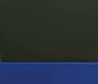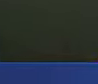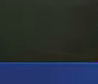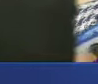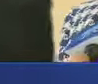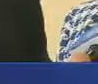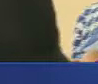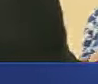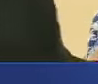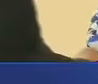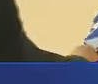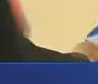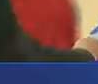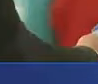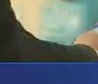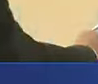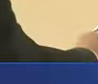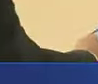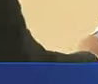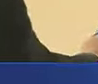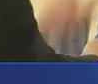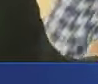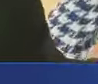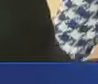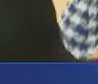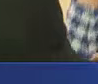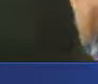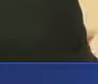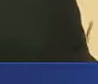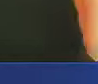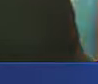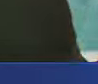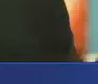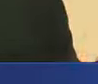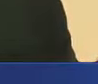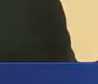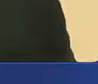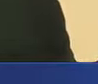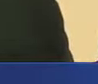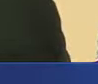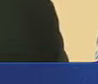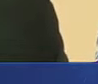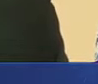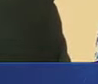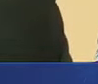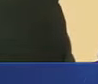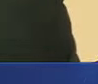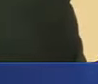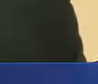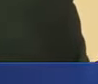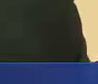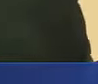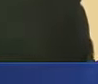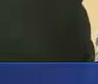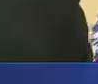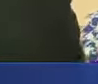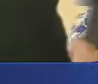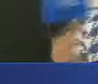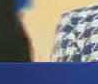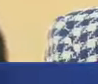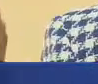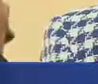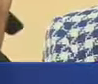el 92%, 93%, ¿no? Entonces, en estas dignidades ya podríamos cerrar el escrutinio y ya dar los datos. ¿Qué